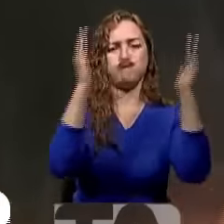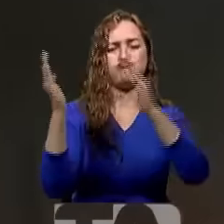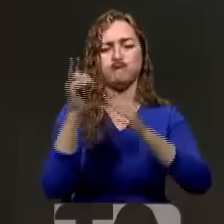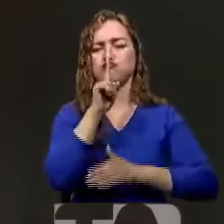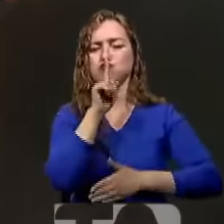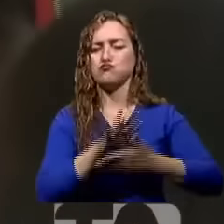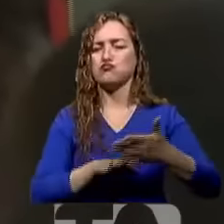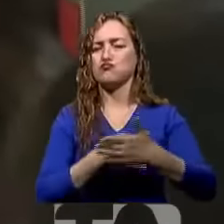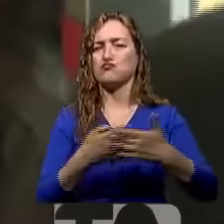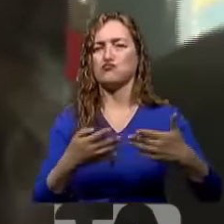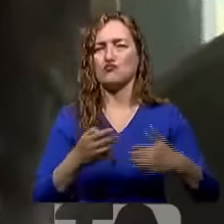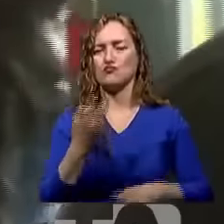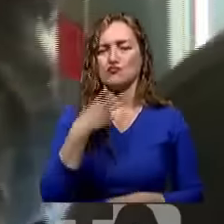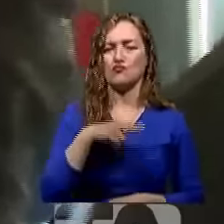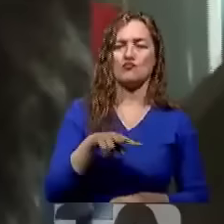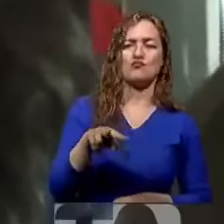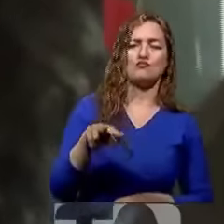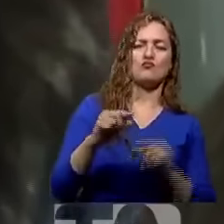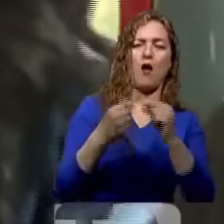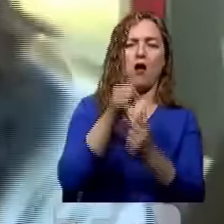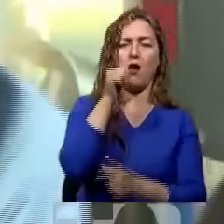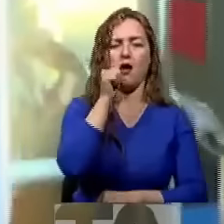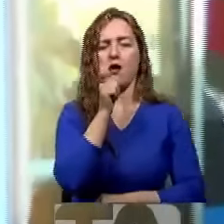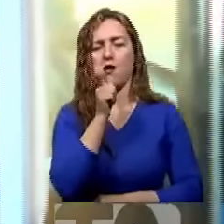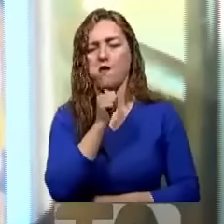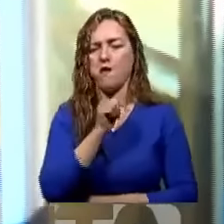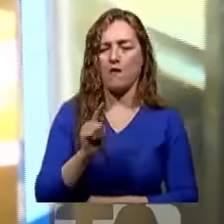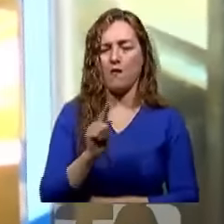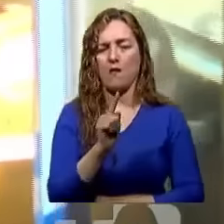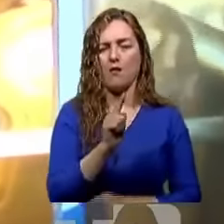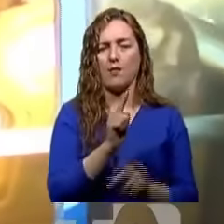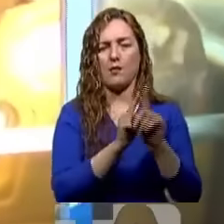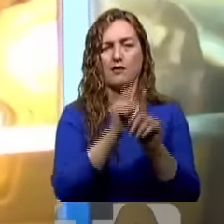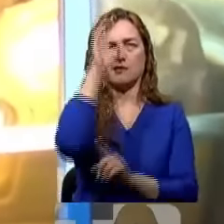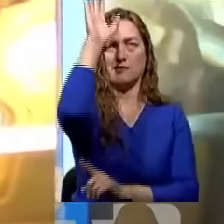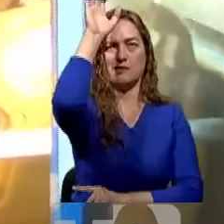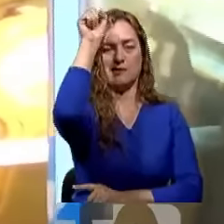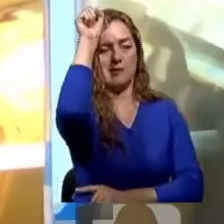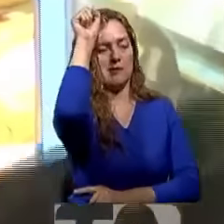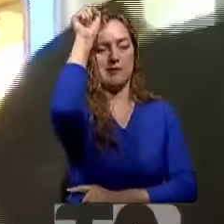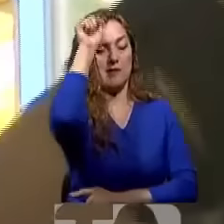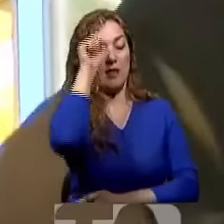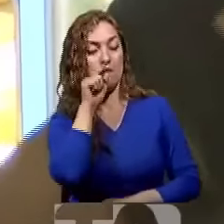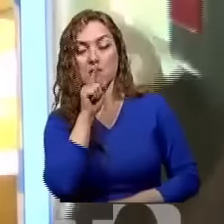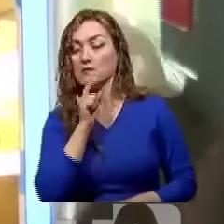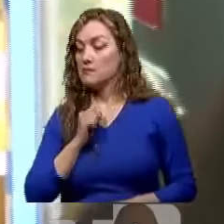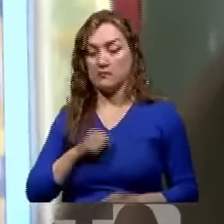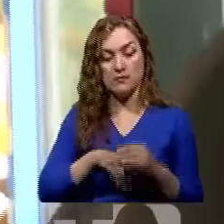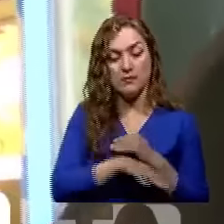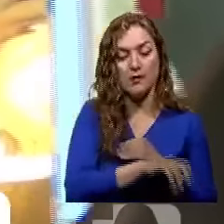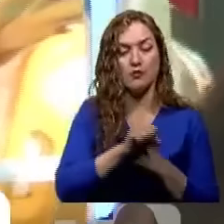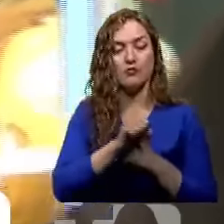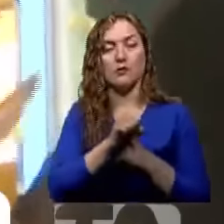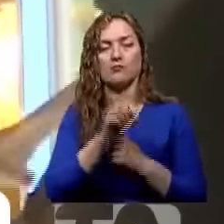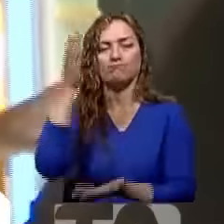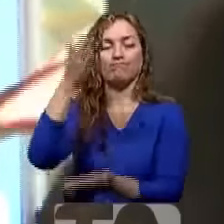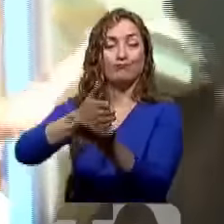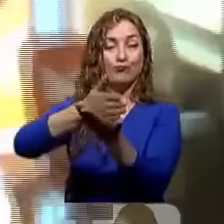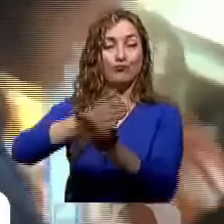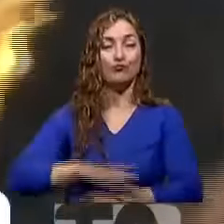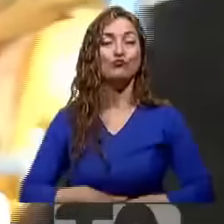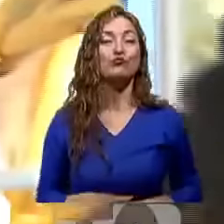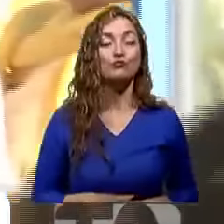vez vinculadas con actos delictivos y evitar que los usuarios sean objeto de robo de personas. Vamos a